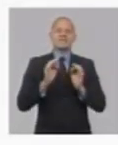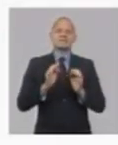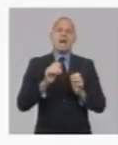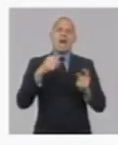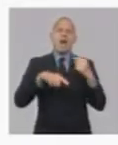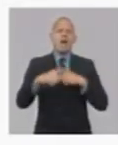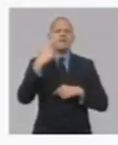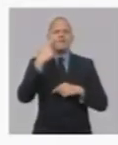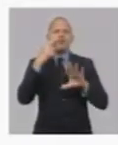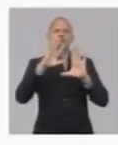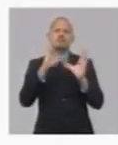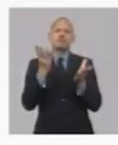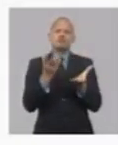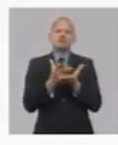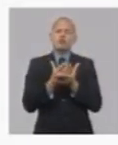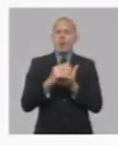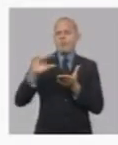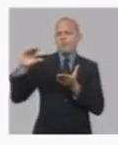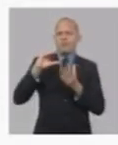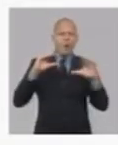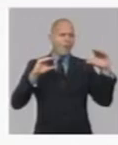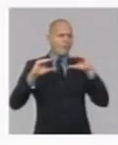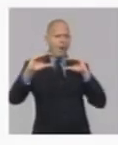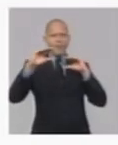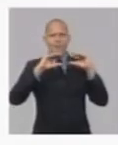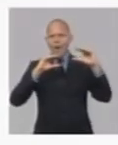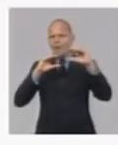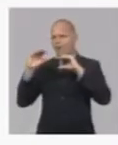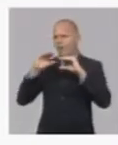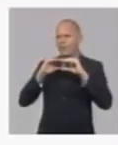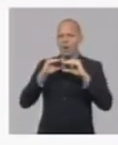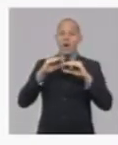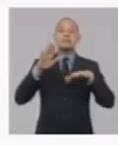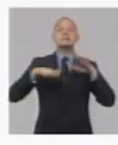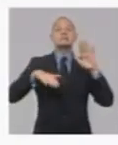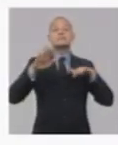conceptualizan como salario en el caso de los trabajadores de las entidades estatales.